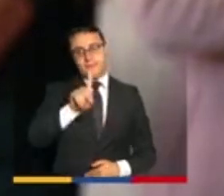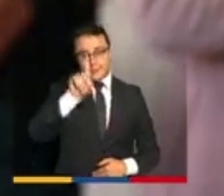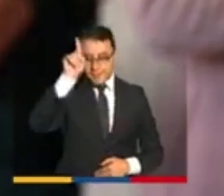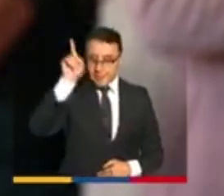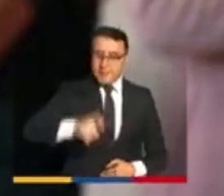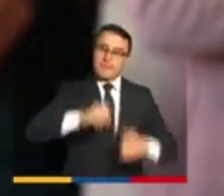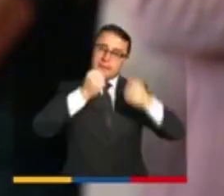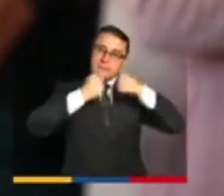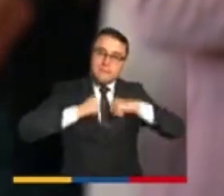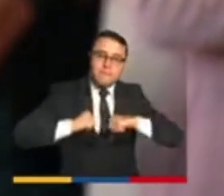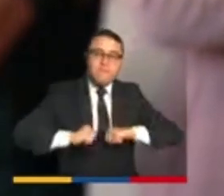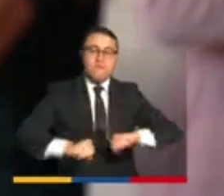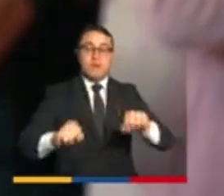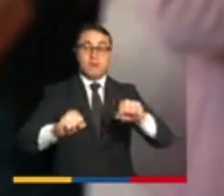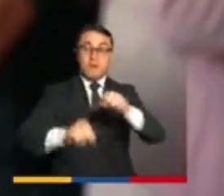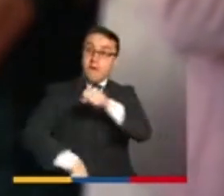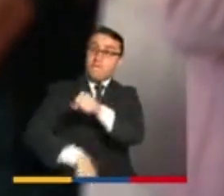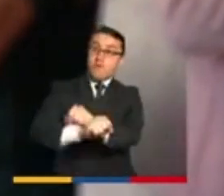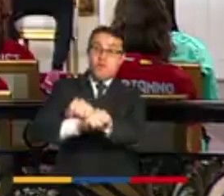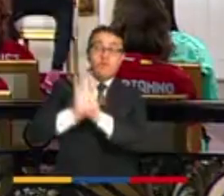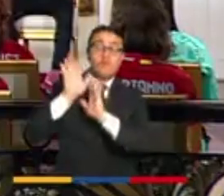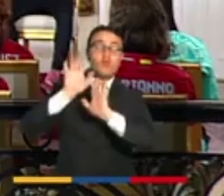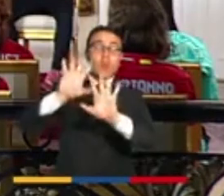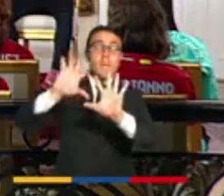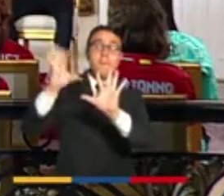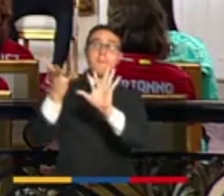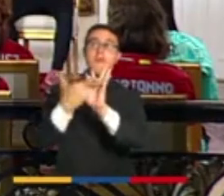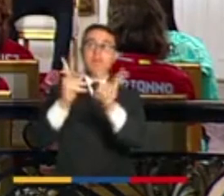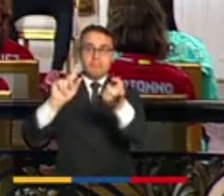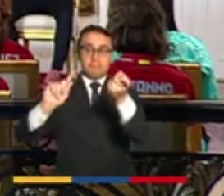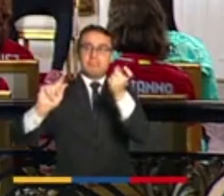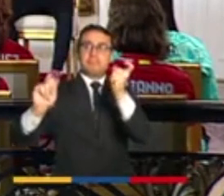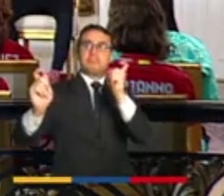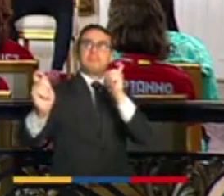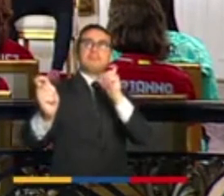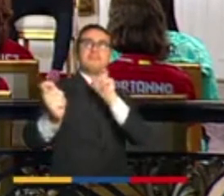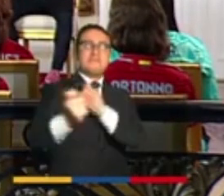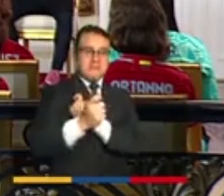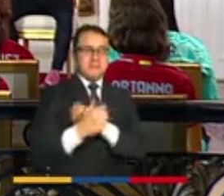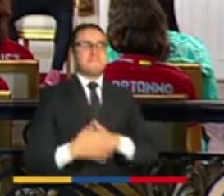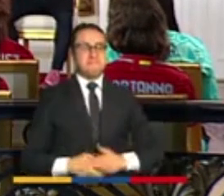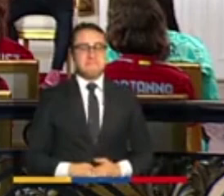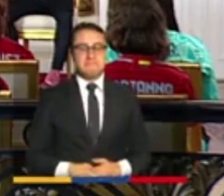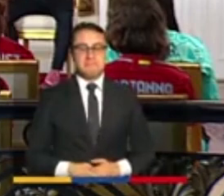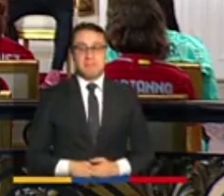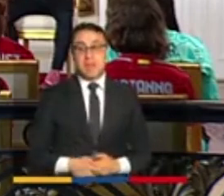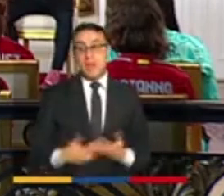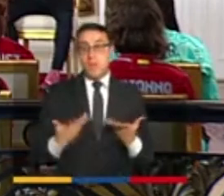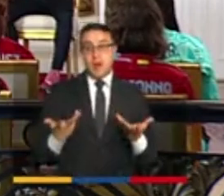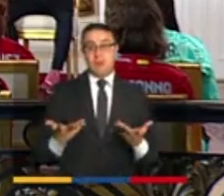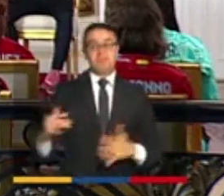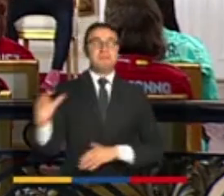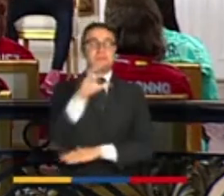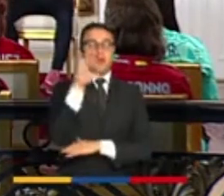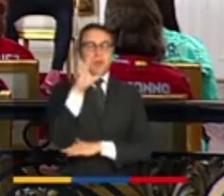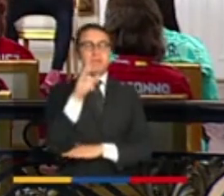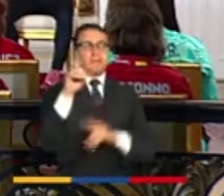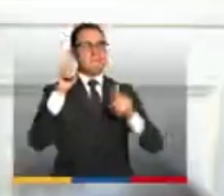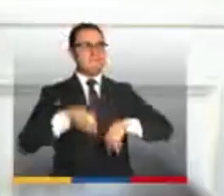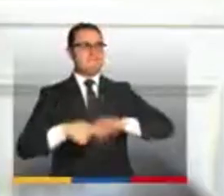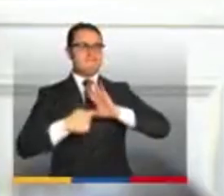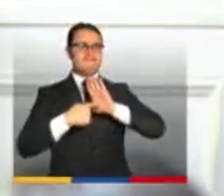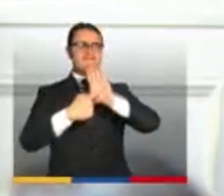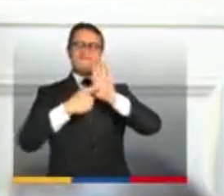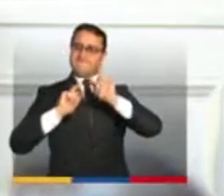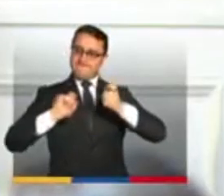El mundo del fútbol cambiará y está cambiando. Y entonces sería bueno que Colombia fuera una vanguardia de